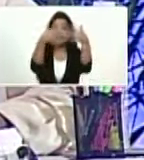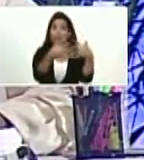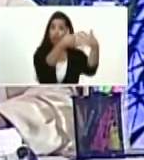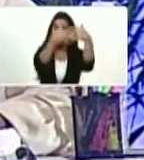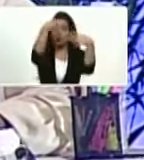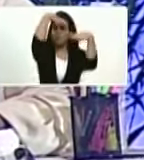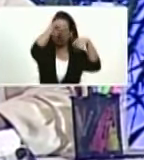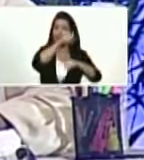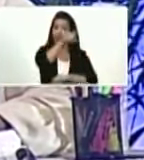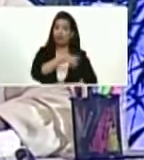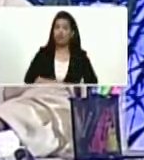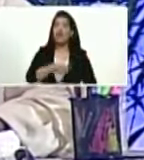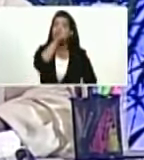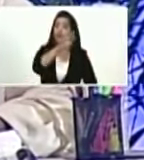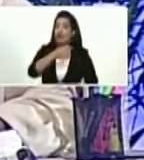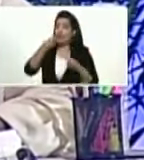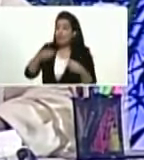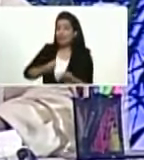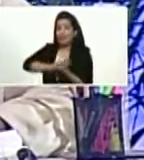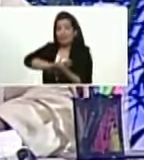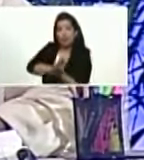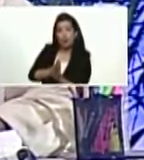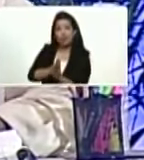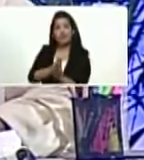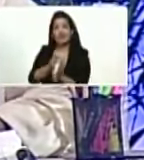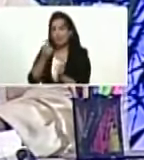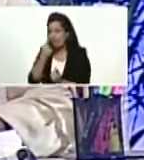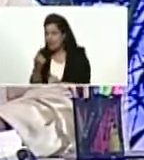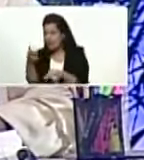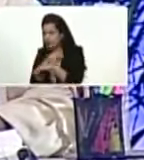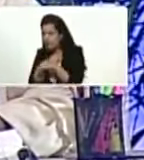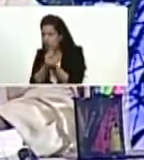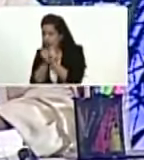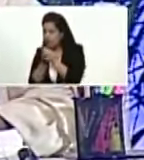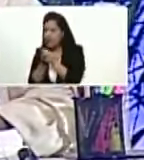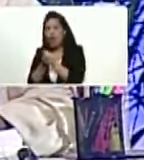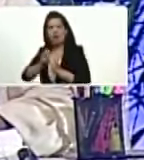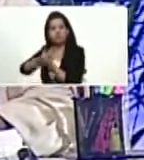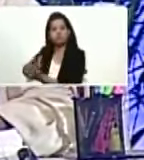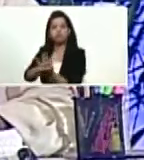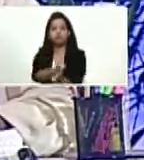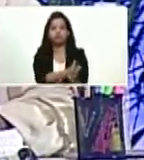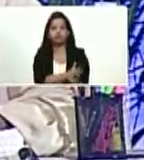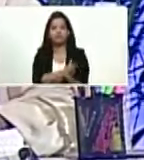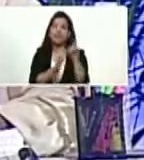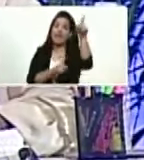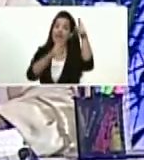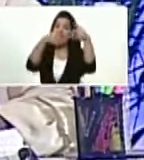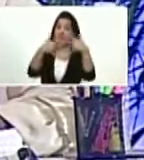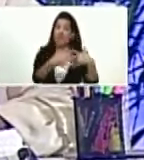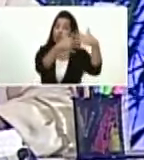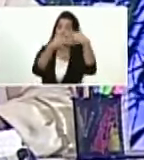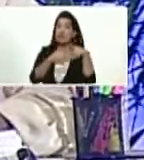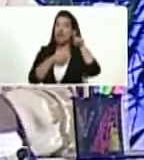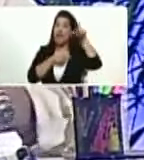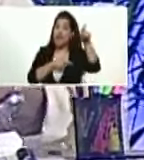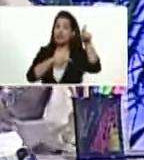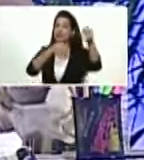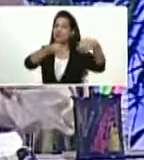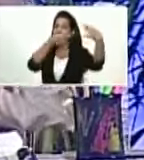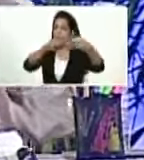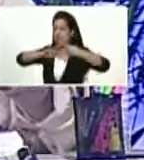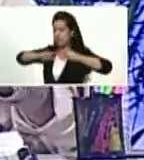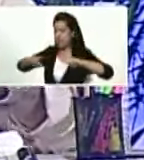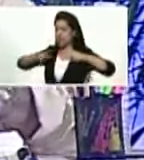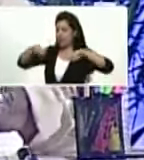independientes, progresistas, revolucionarios de América Latina y el Caribe. El imperio estadounidense está detrás de la guerra sucia